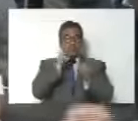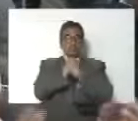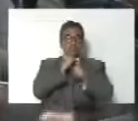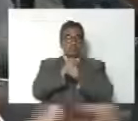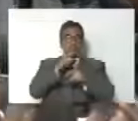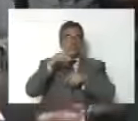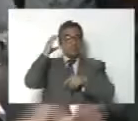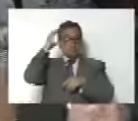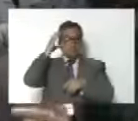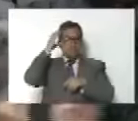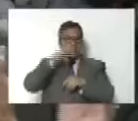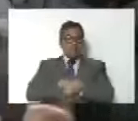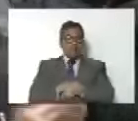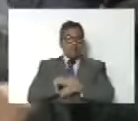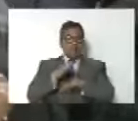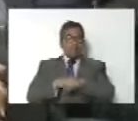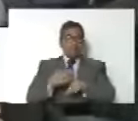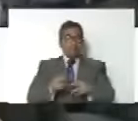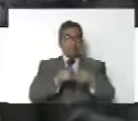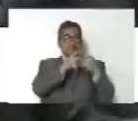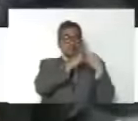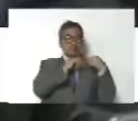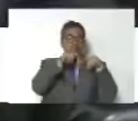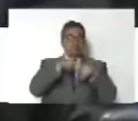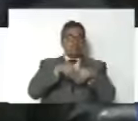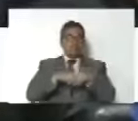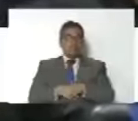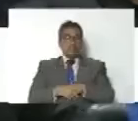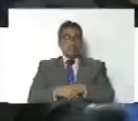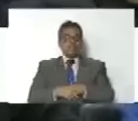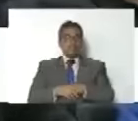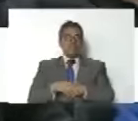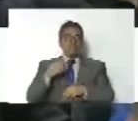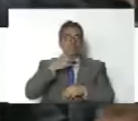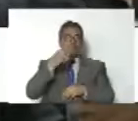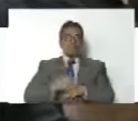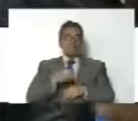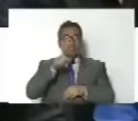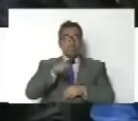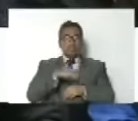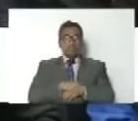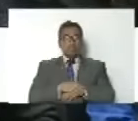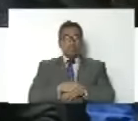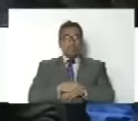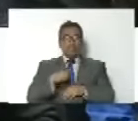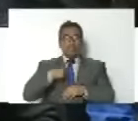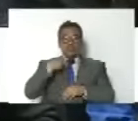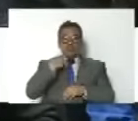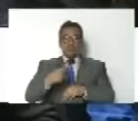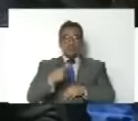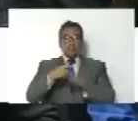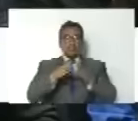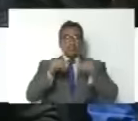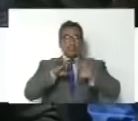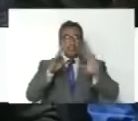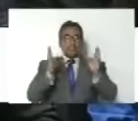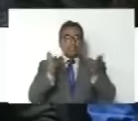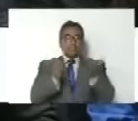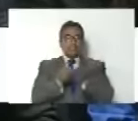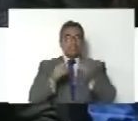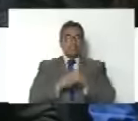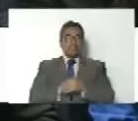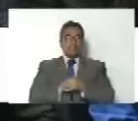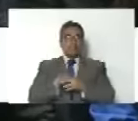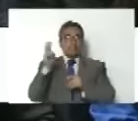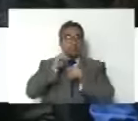con conciencia, con responsabilidad y con criterio. Y por eso decimos al mundo entero